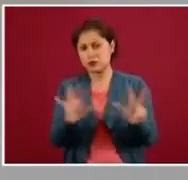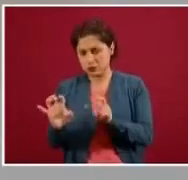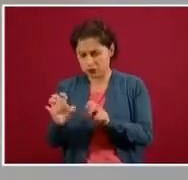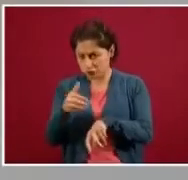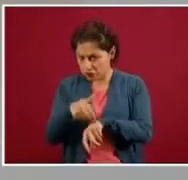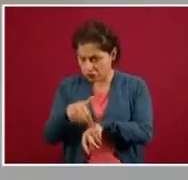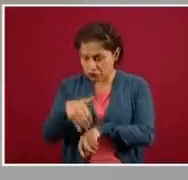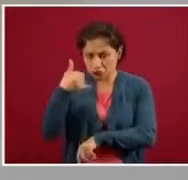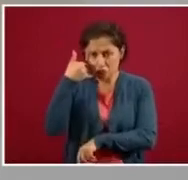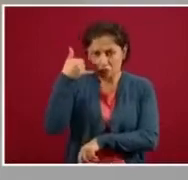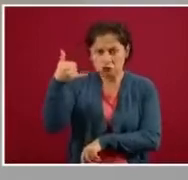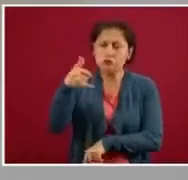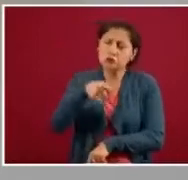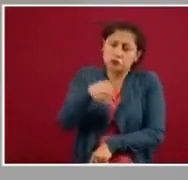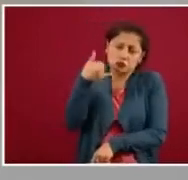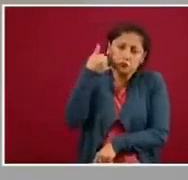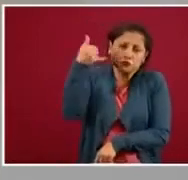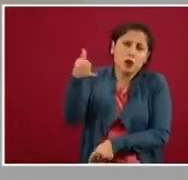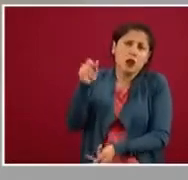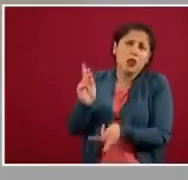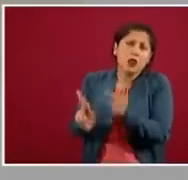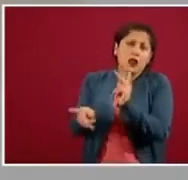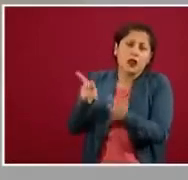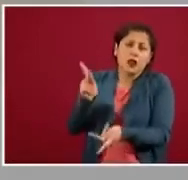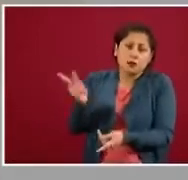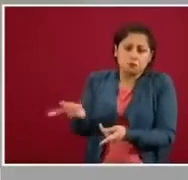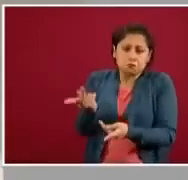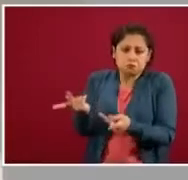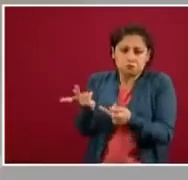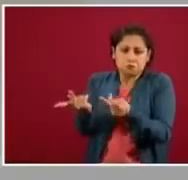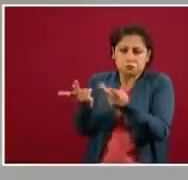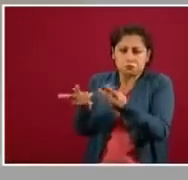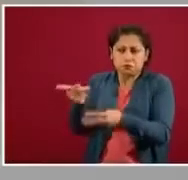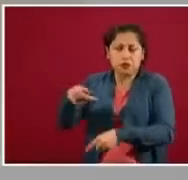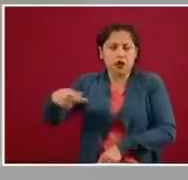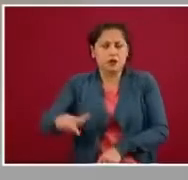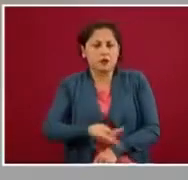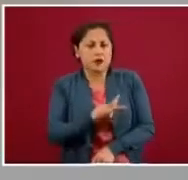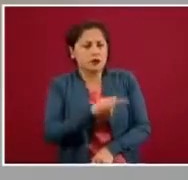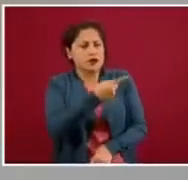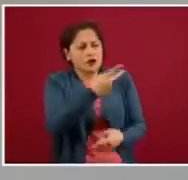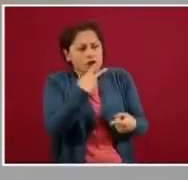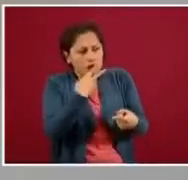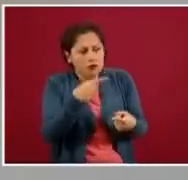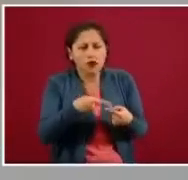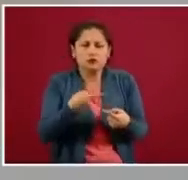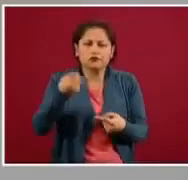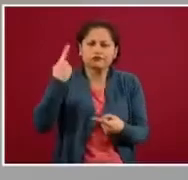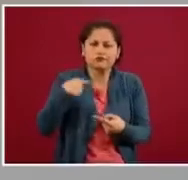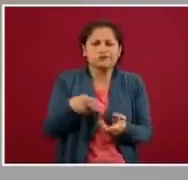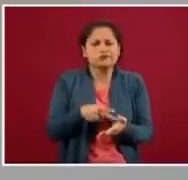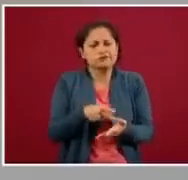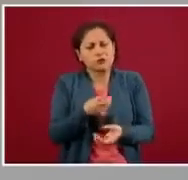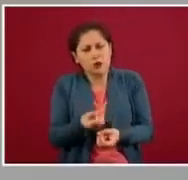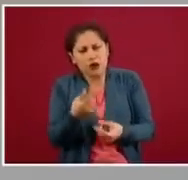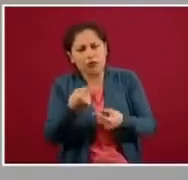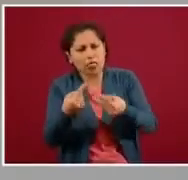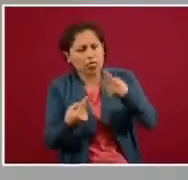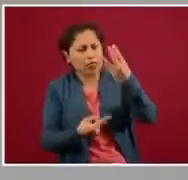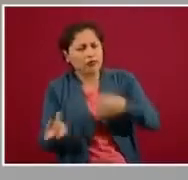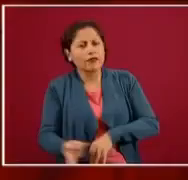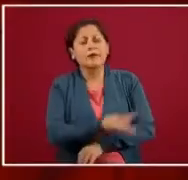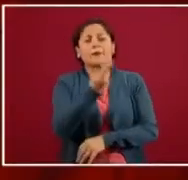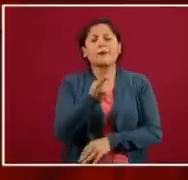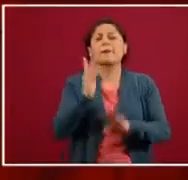va a asesorar y que le diga, le va a hacer preguntas. Oiga, ¿usted fuma? Sí, ¿cuándo fumó? Otra, y le va a decir. La recomendación es que sí vaya en